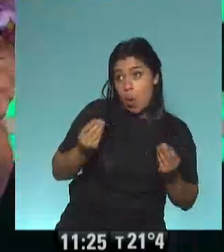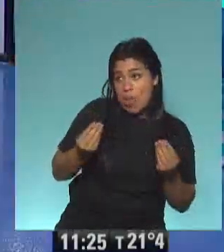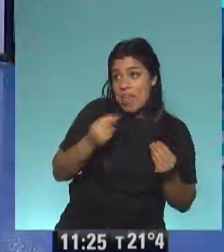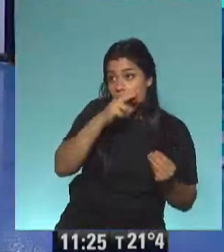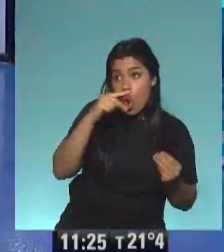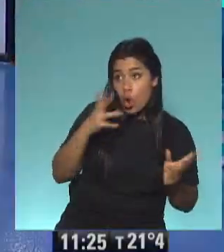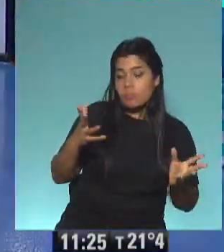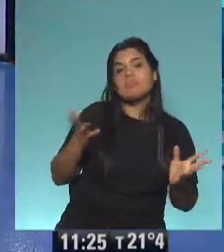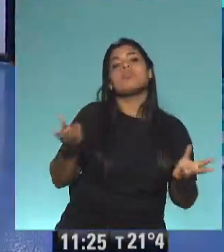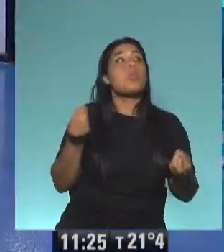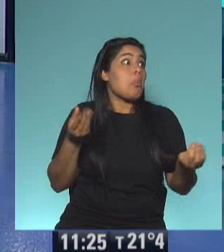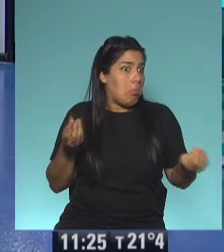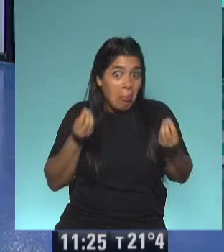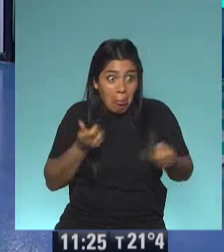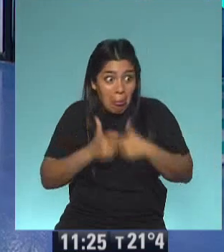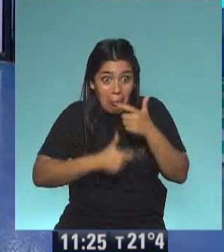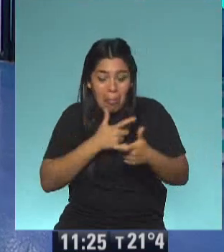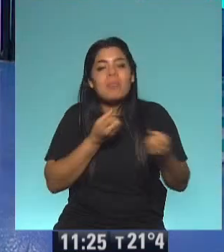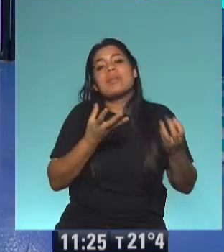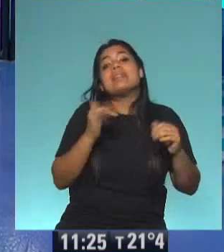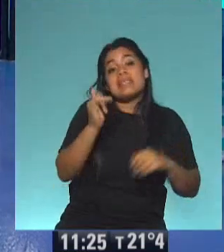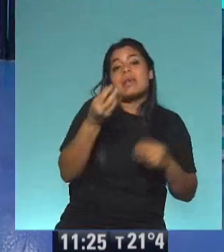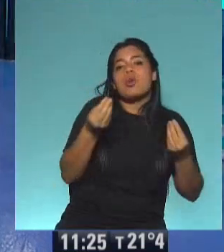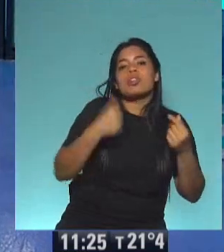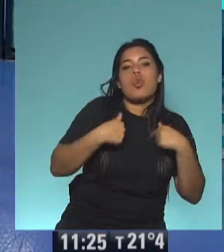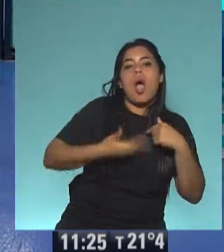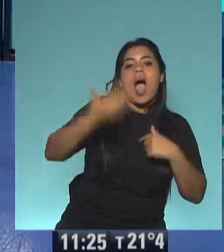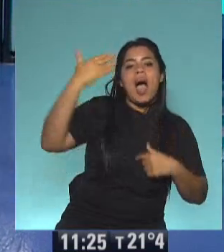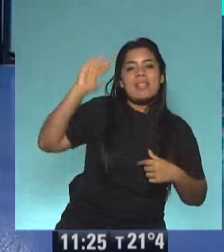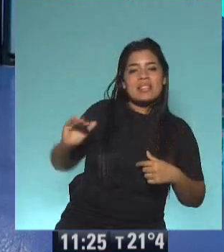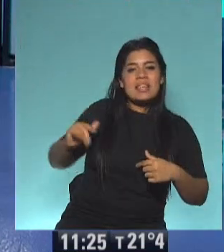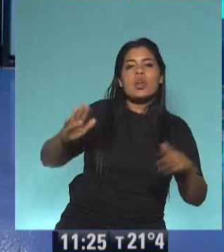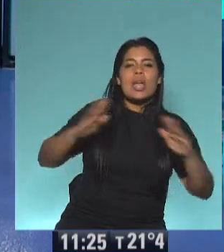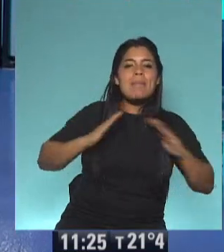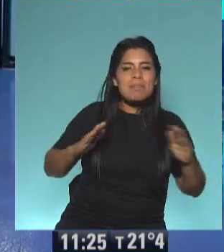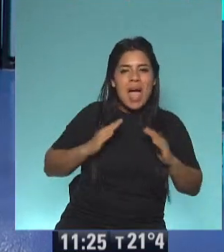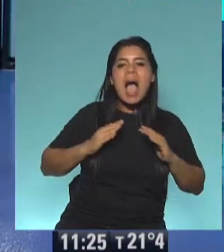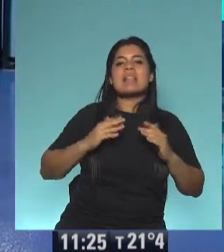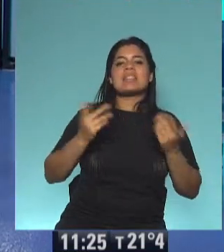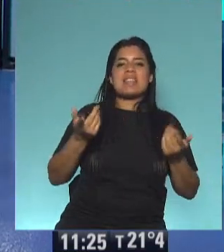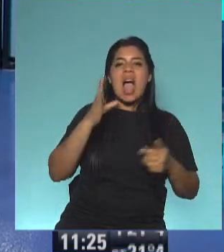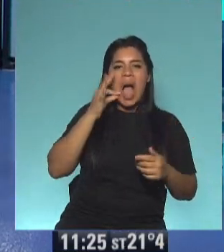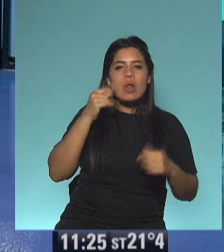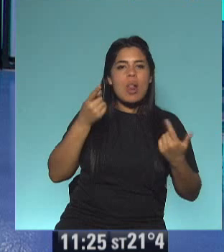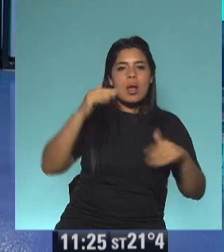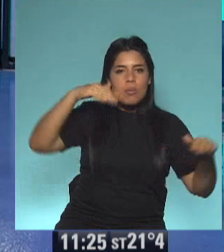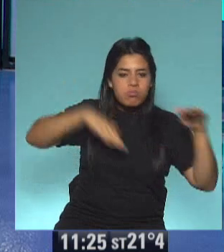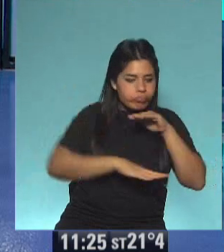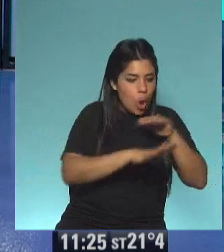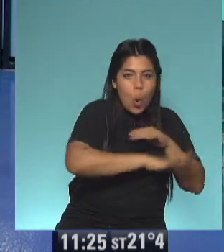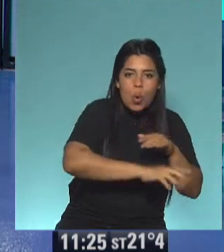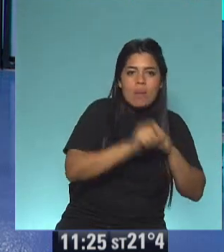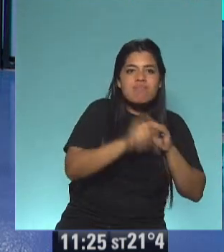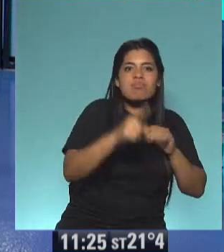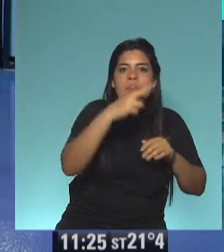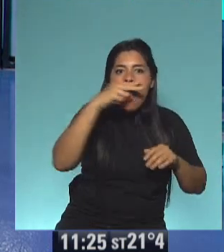en la infancia, sobre gustos, yo en mi infancia entrenaba educación física, gimnasia artística en unos sótanos que tenían ese olor particular. Mirá, entonces vos, me quedó